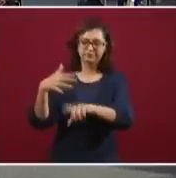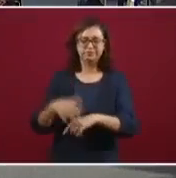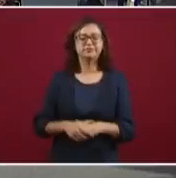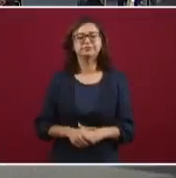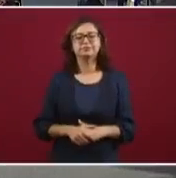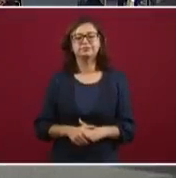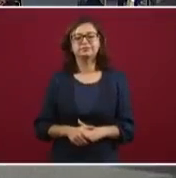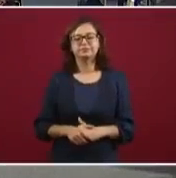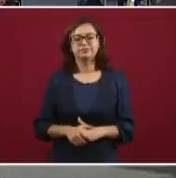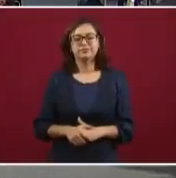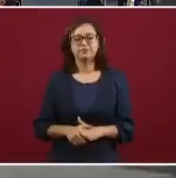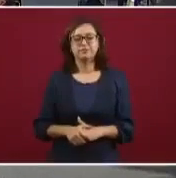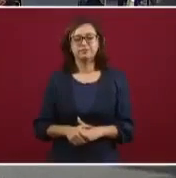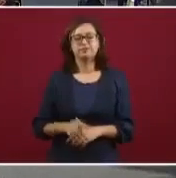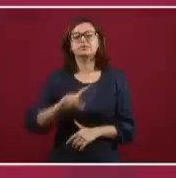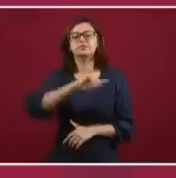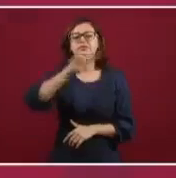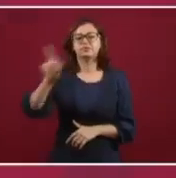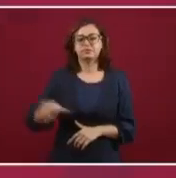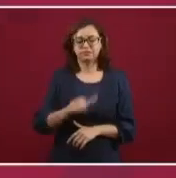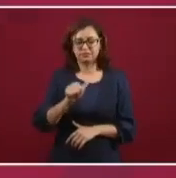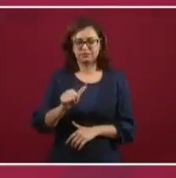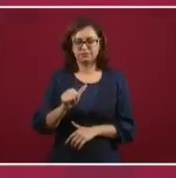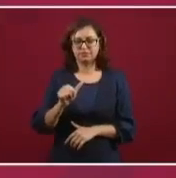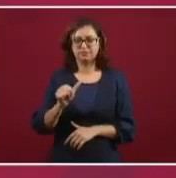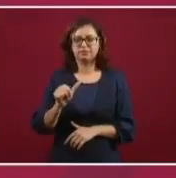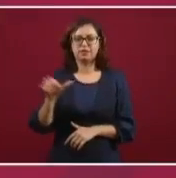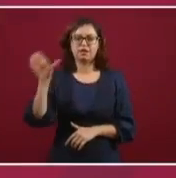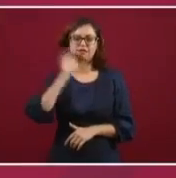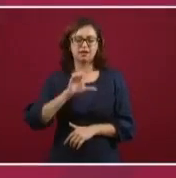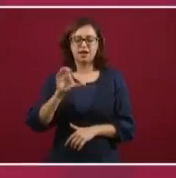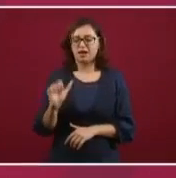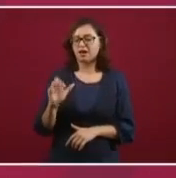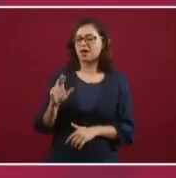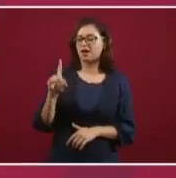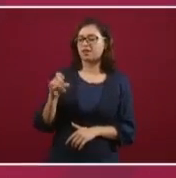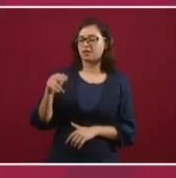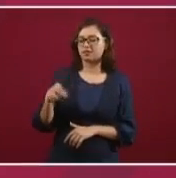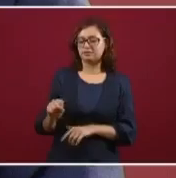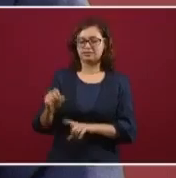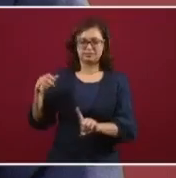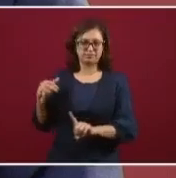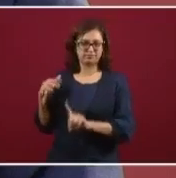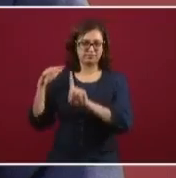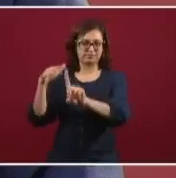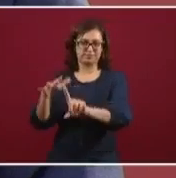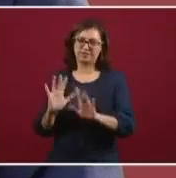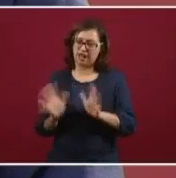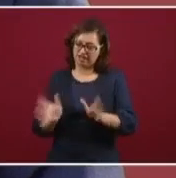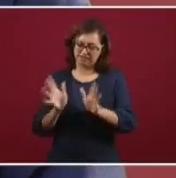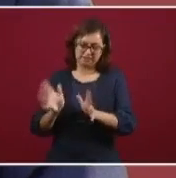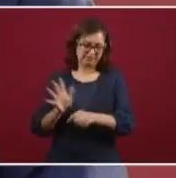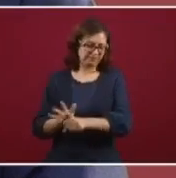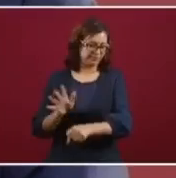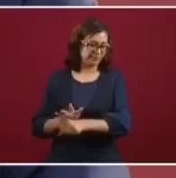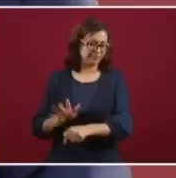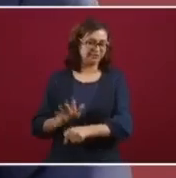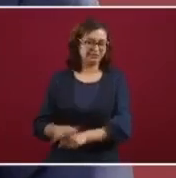Y luego el cardenismo. Y hasta ahí nos vamos a quedar.